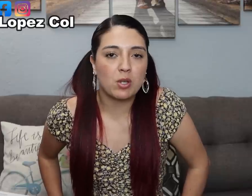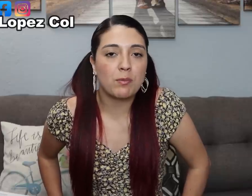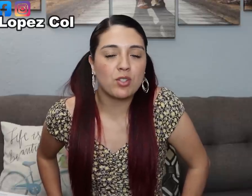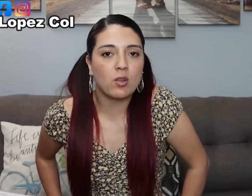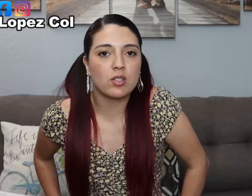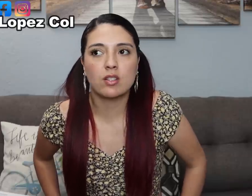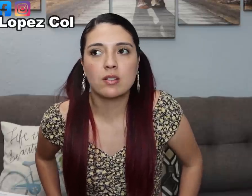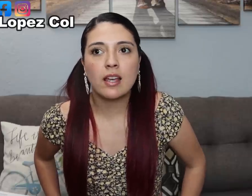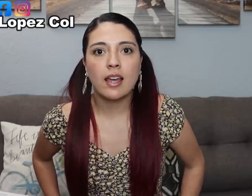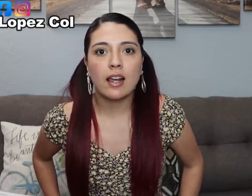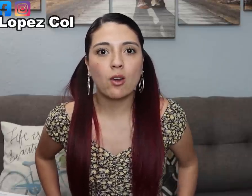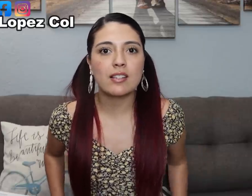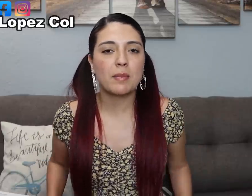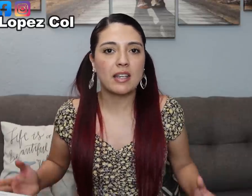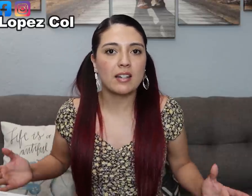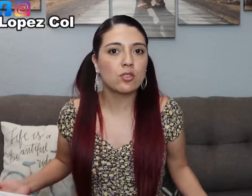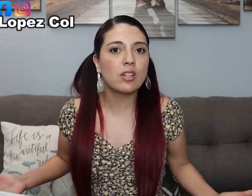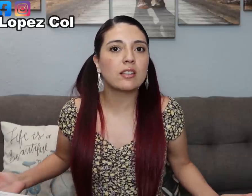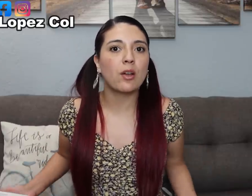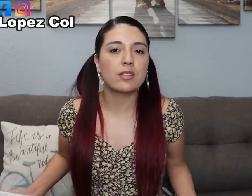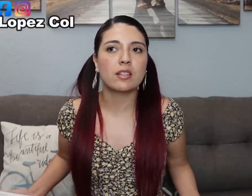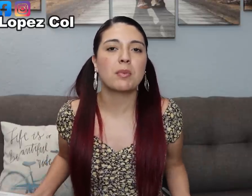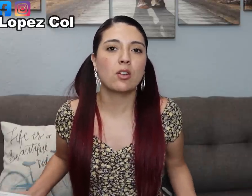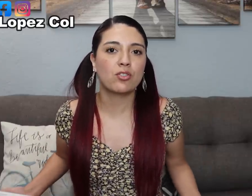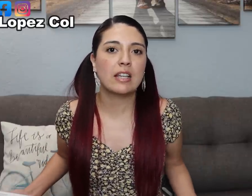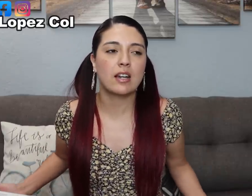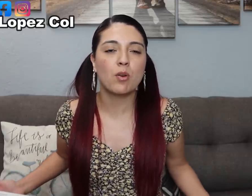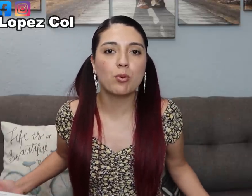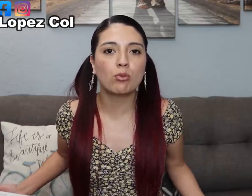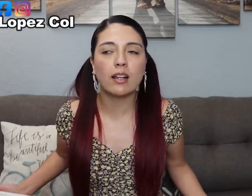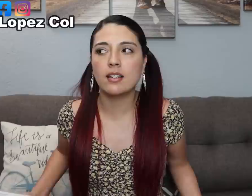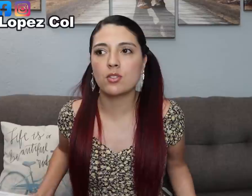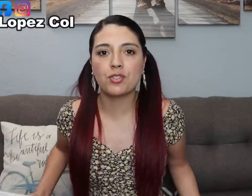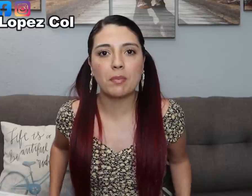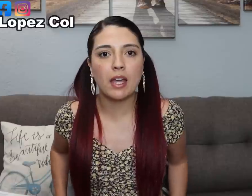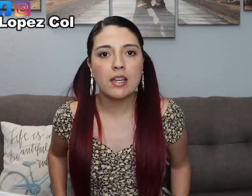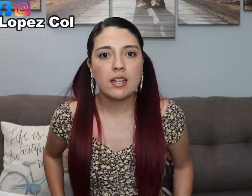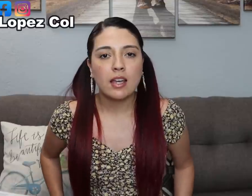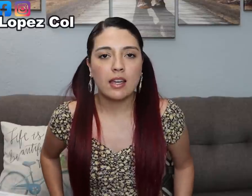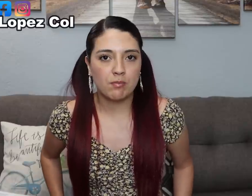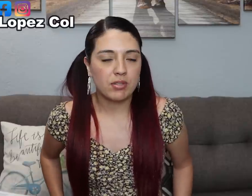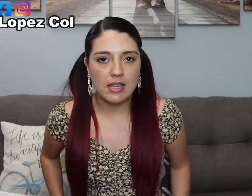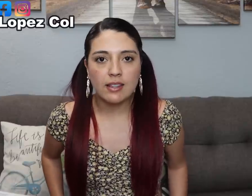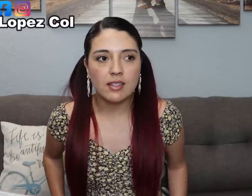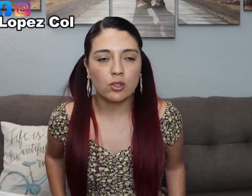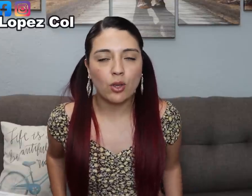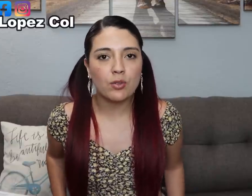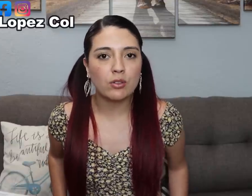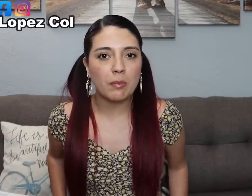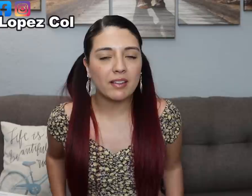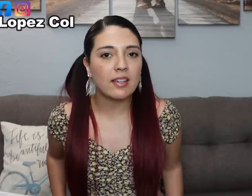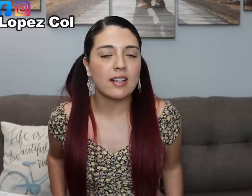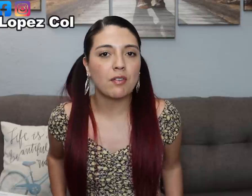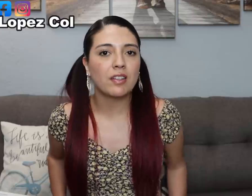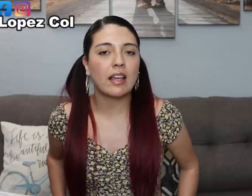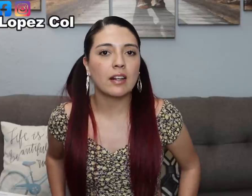con inclusive en muchas ocasiones lo que llamarían estos dictadores, que también digo que llegan a un punto en el que dices, óyeme, sí, entiendo de una u